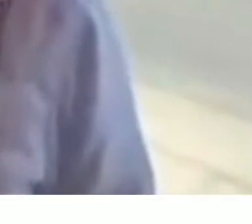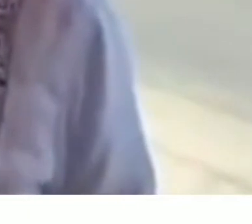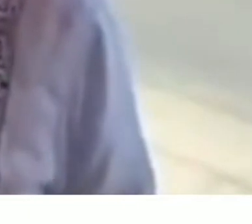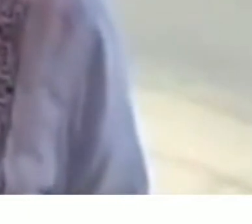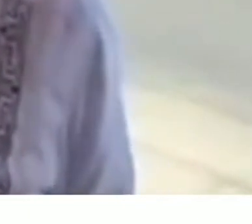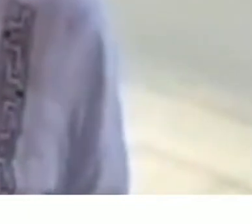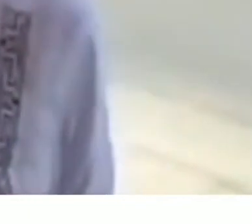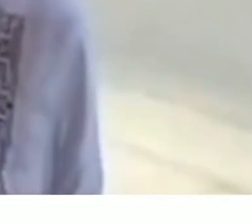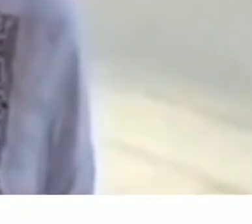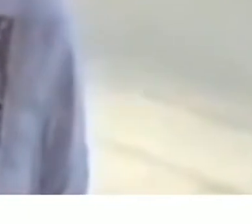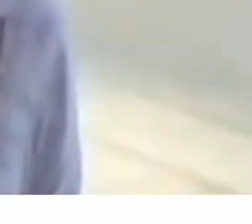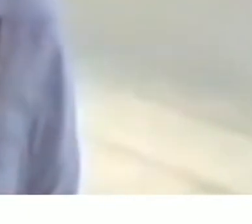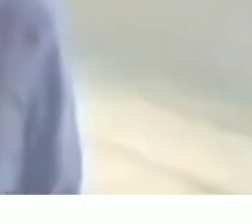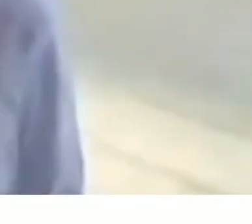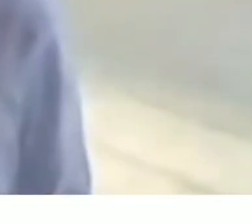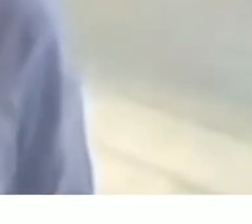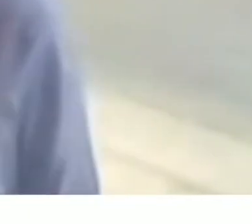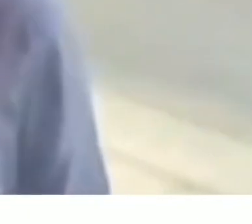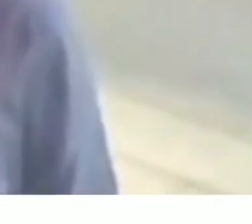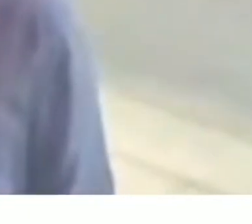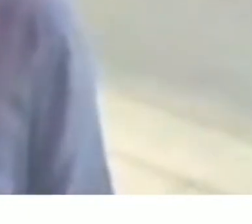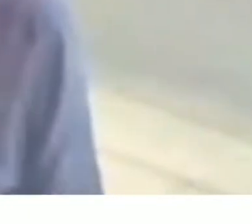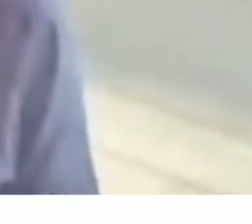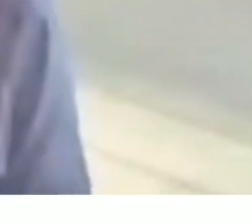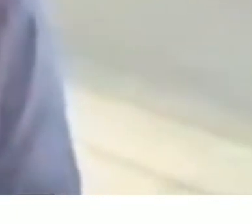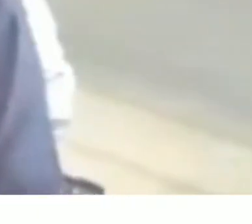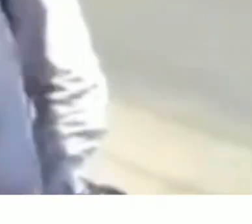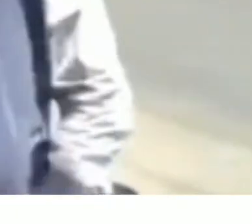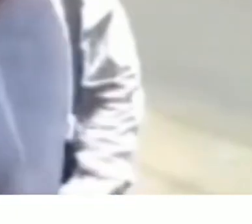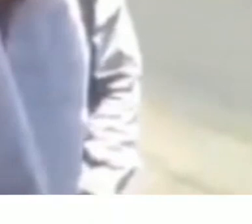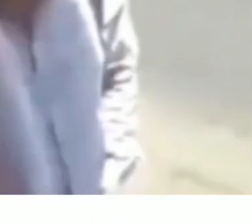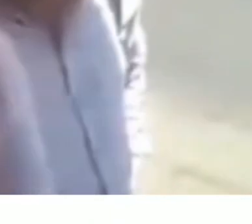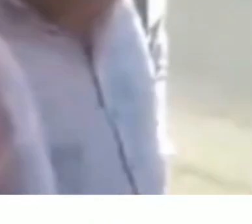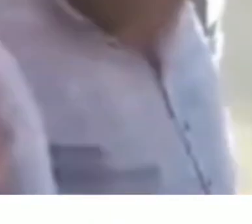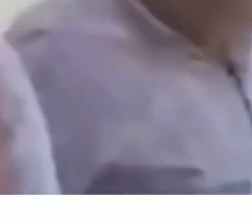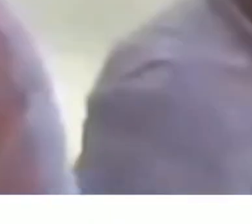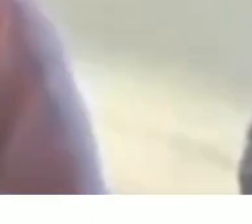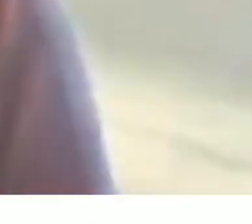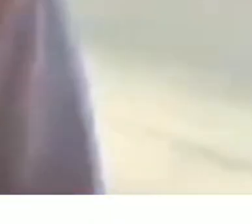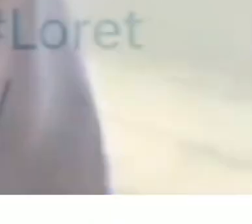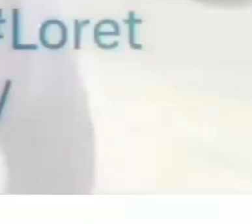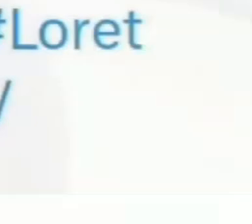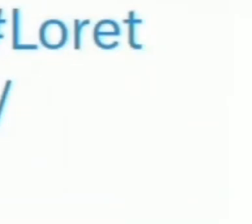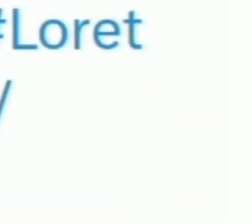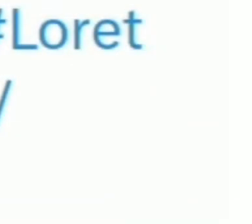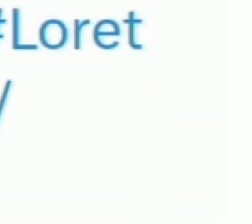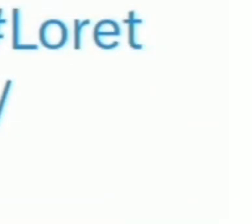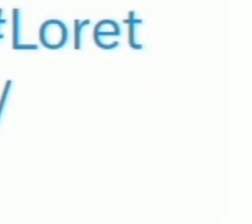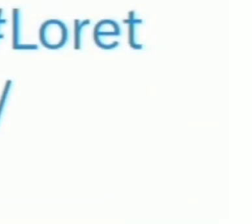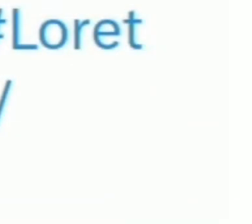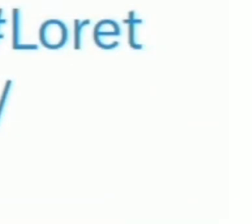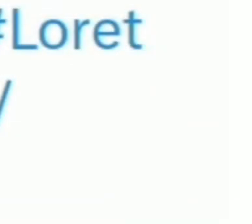adana gustó una de las corcholatas de morena y el que viene pregonando que no le iban a encontrar nada si lo investigaban fue